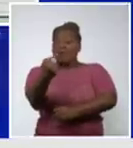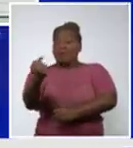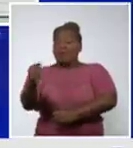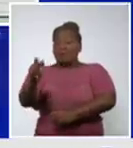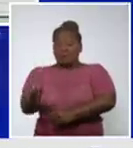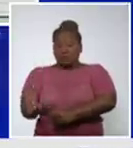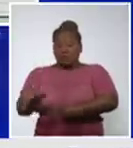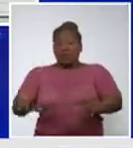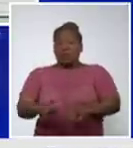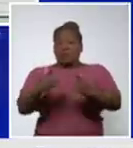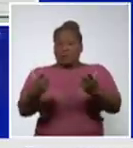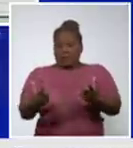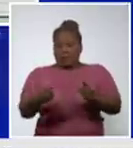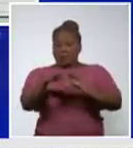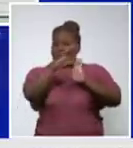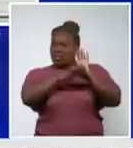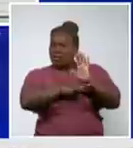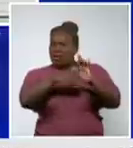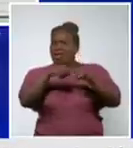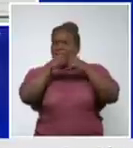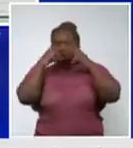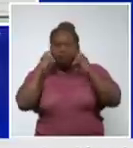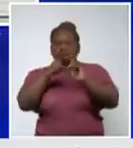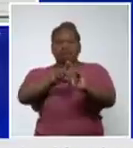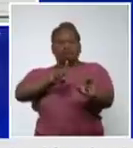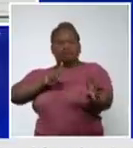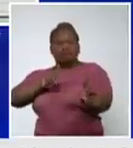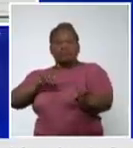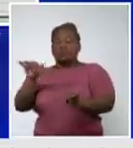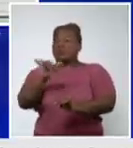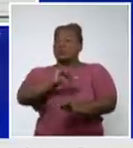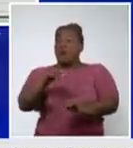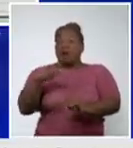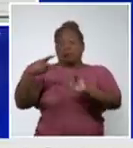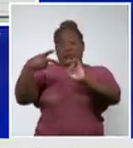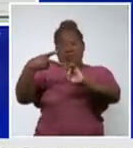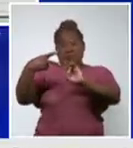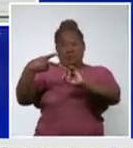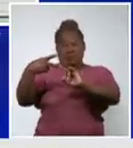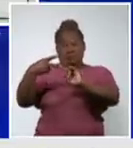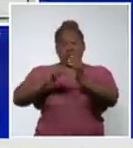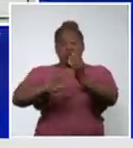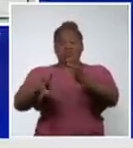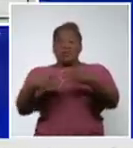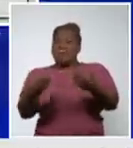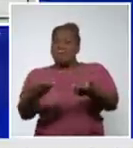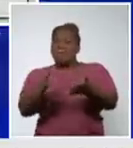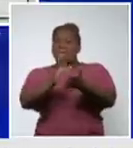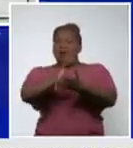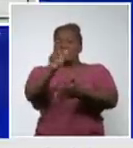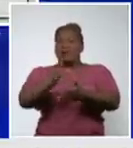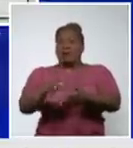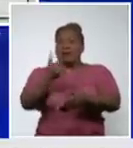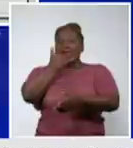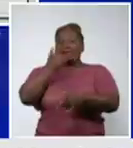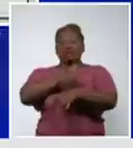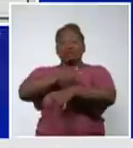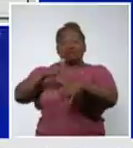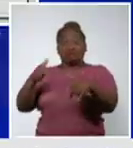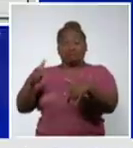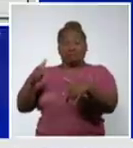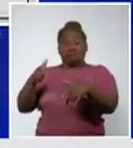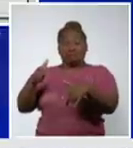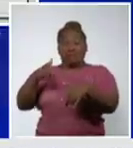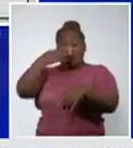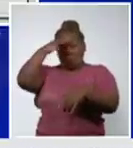cumplimentar. Le sigue en ese orden la provincia de Mayabeque con la segunda tasa más alta de Cuba,